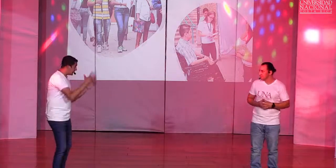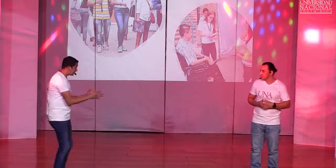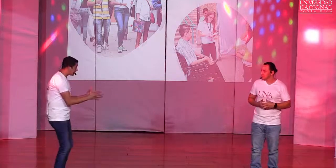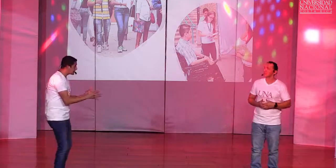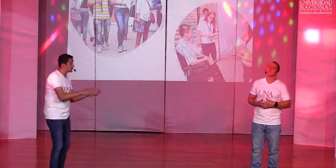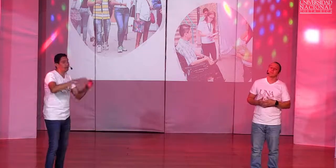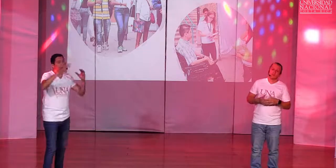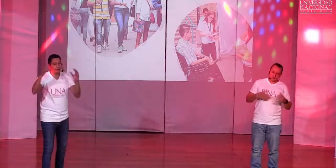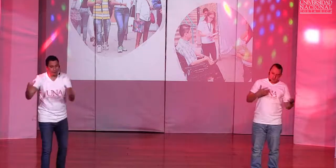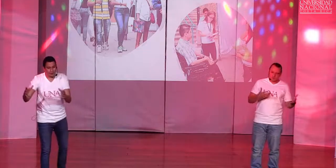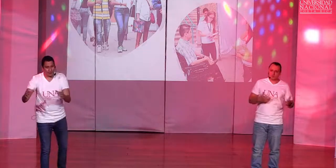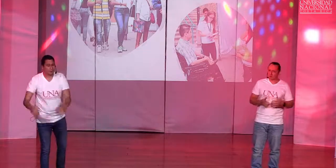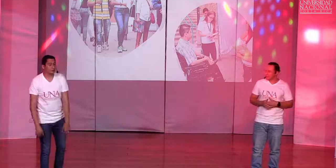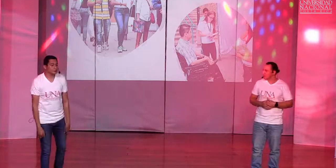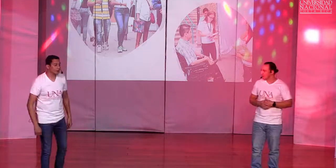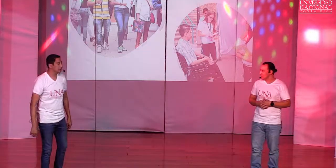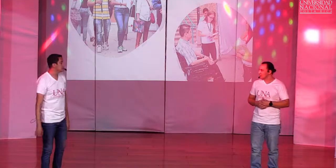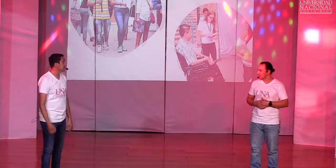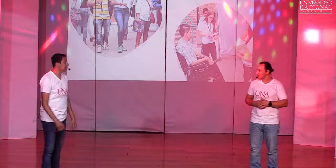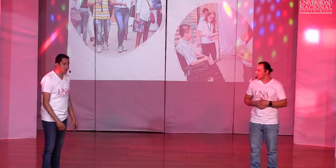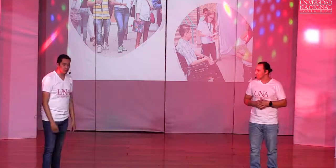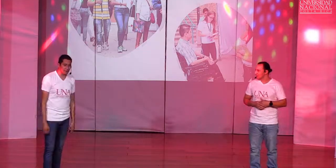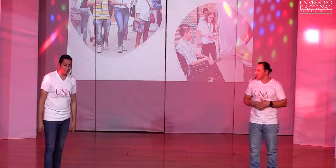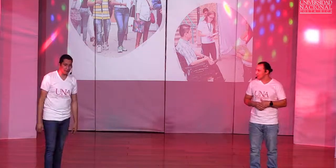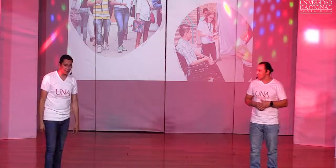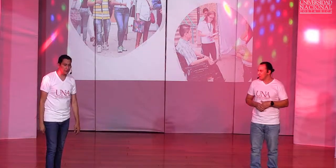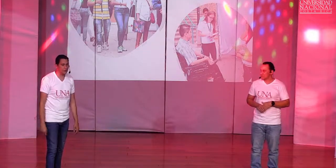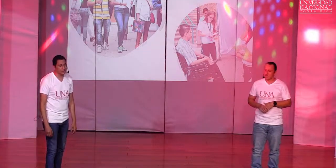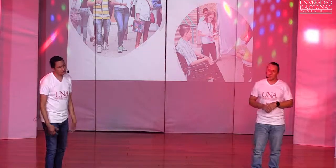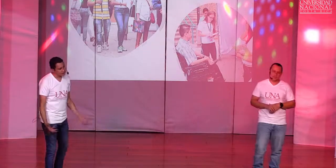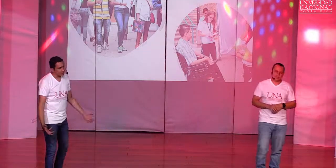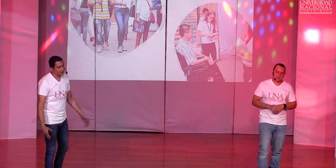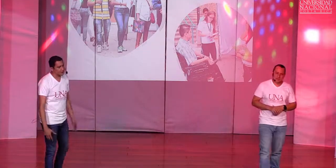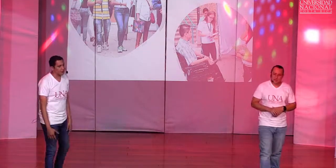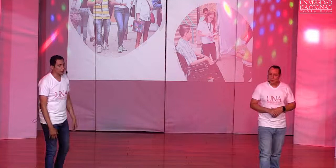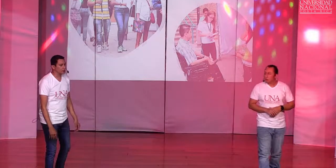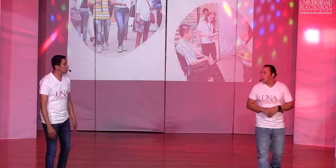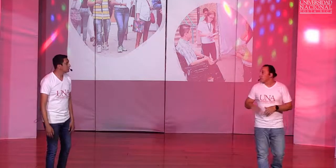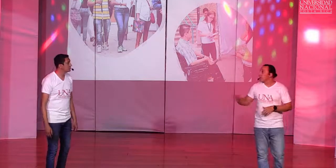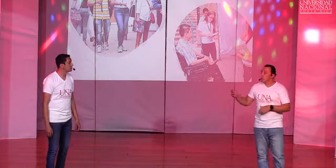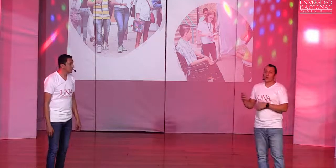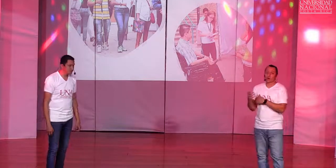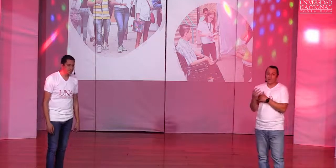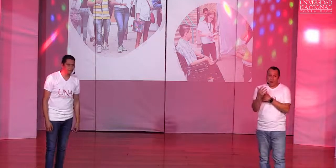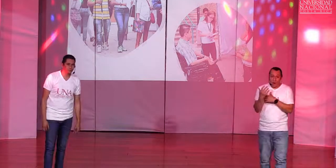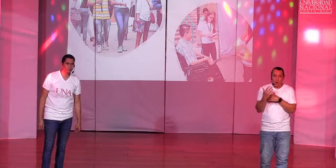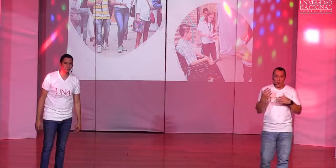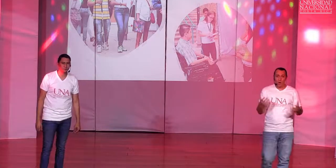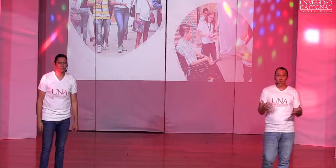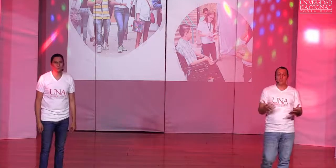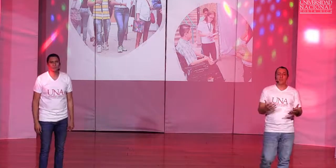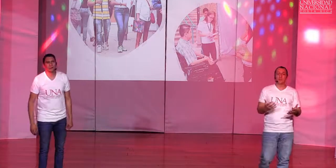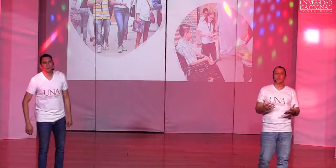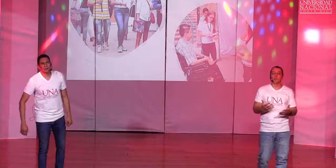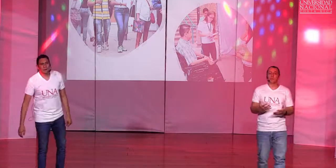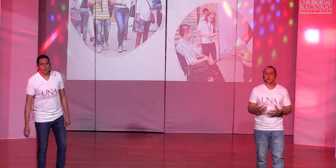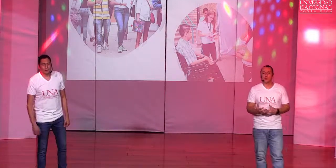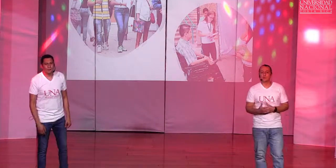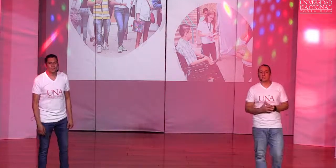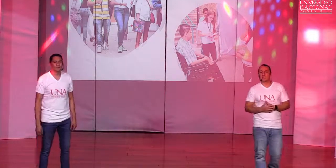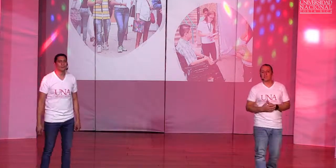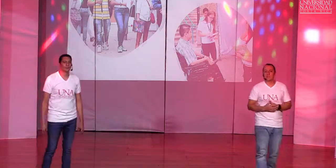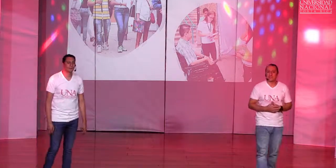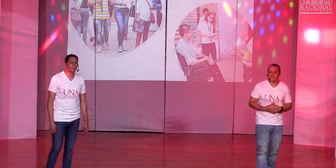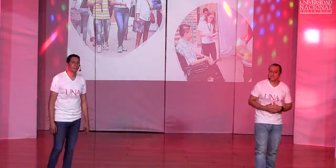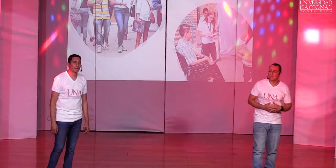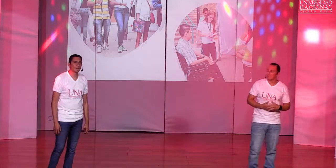son estudiantes hablándole a ustedes, estudiantes de primer ingreso. Así excelente, que sí. Es bueno. Bueno, amigo, pero ahora ustedes como